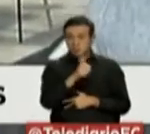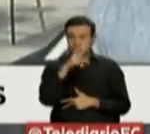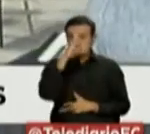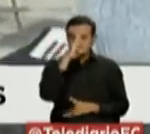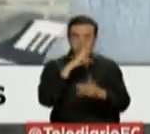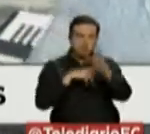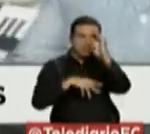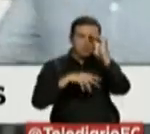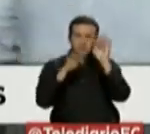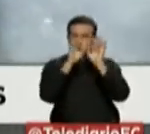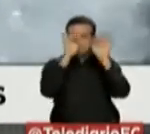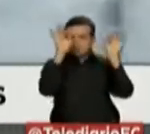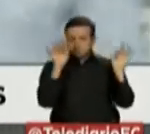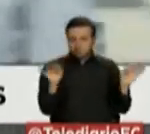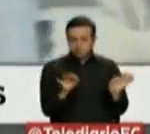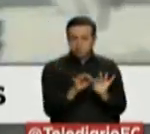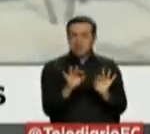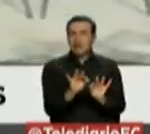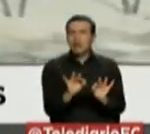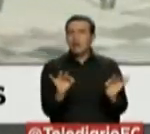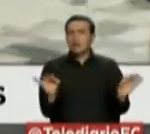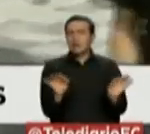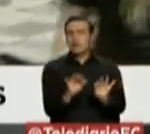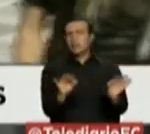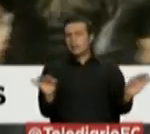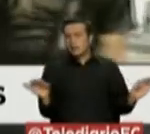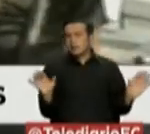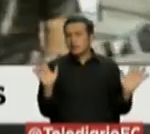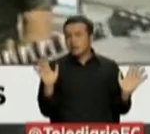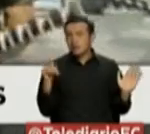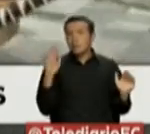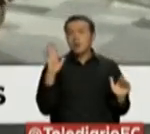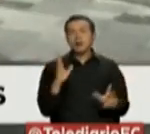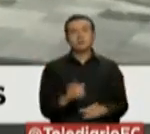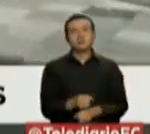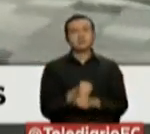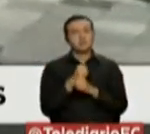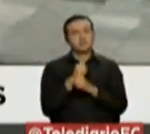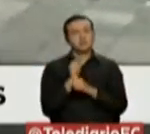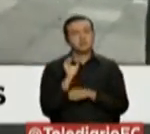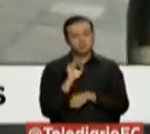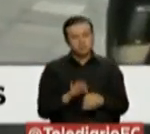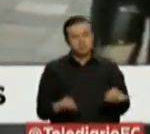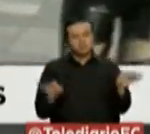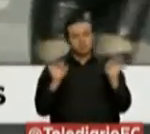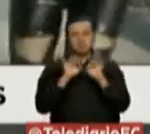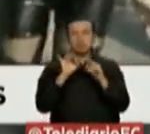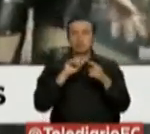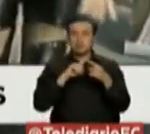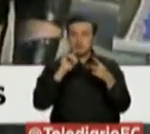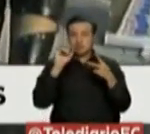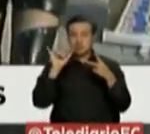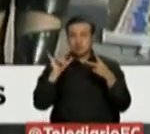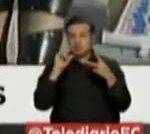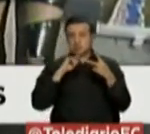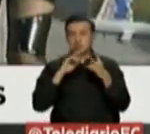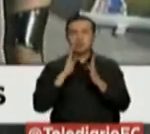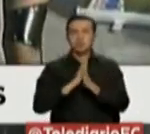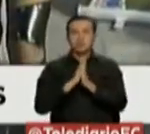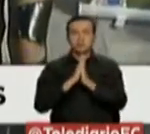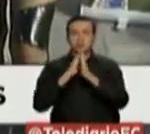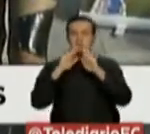podamos nosotros entregar un espectáculo de calidad, y no solamente de calidad, sino de seguridad. El día sábado tendremos una